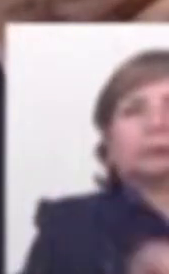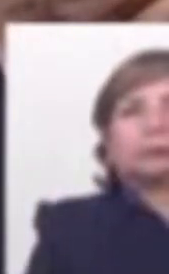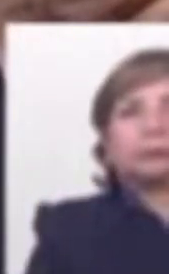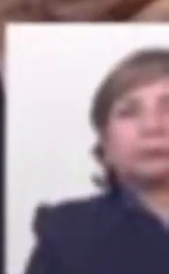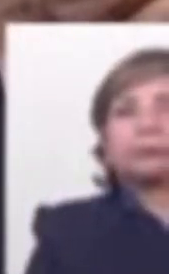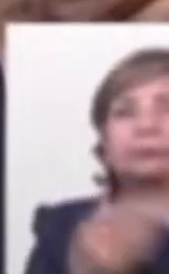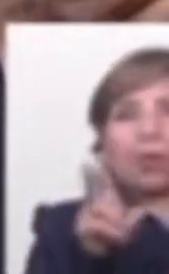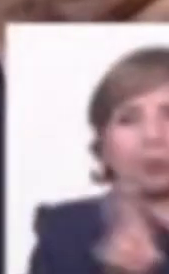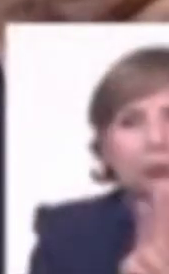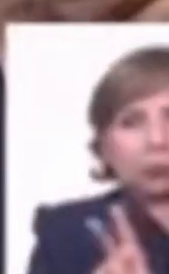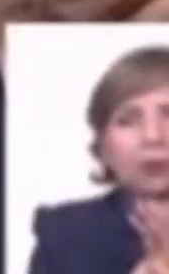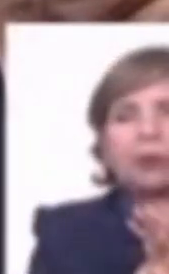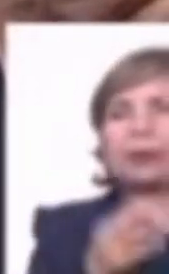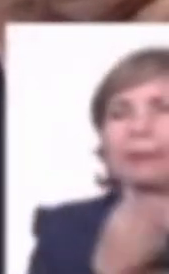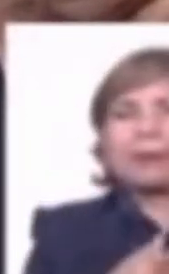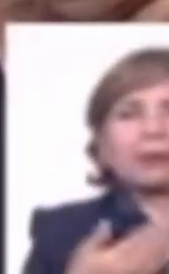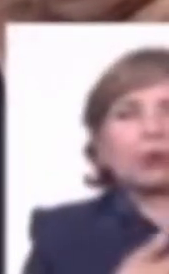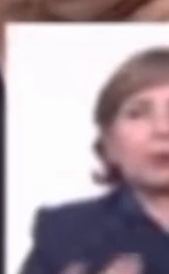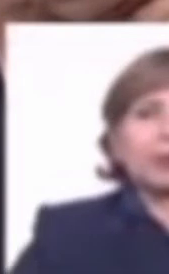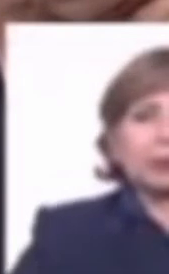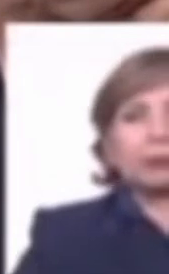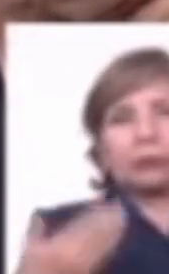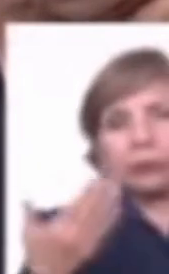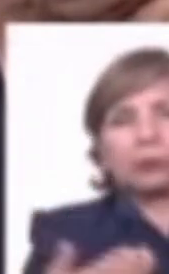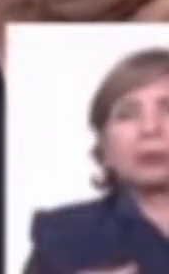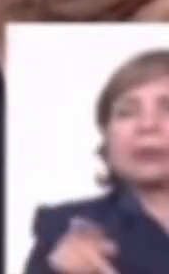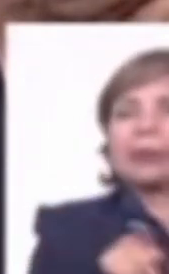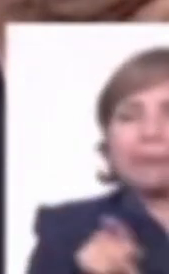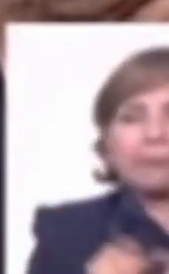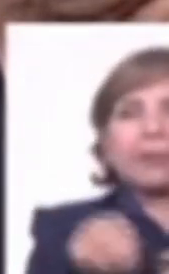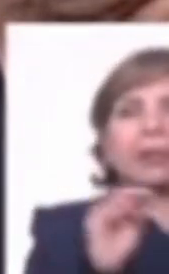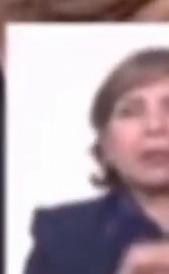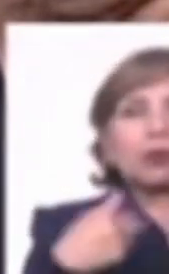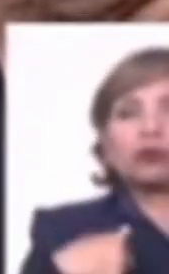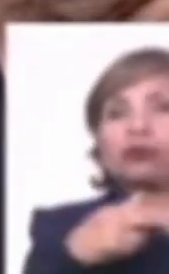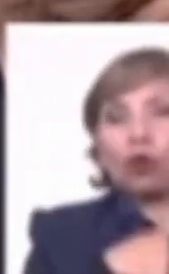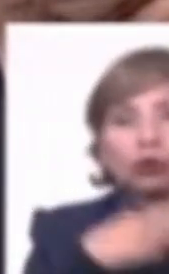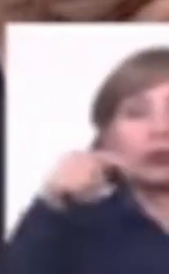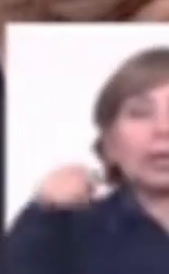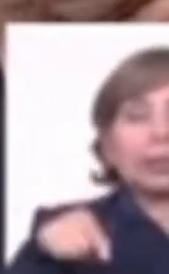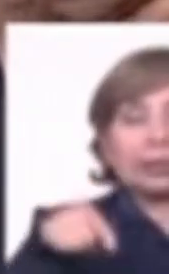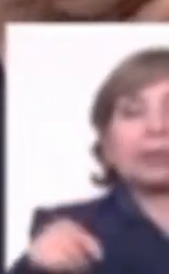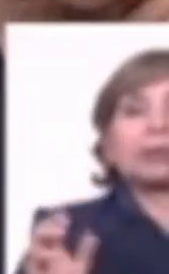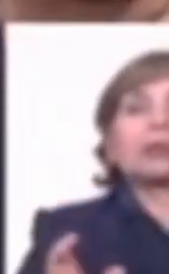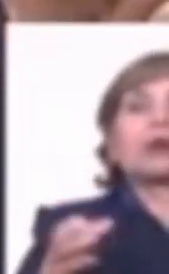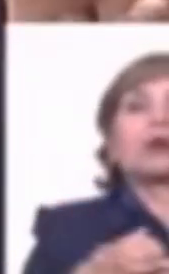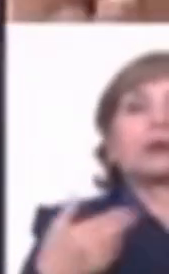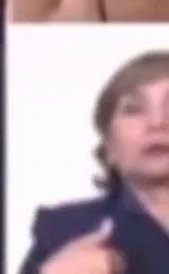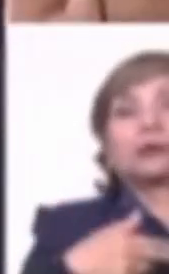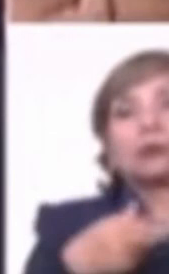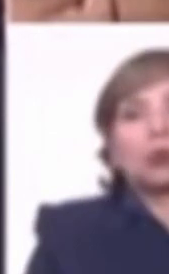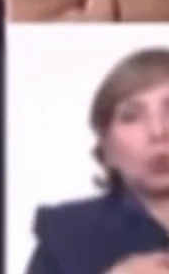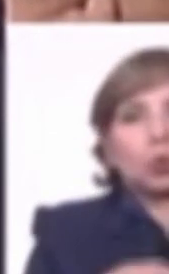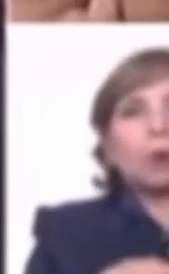hay voluntad de parte del gobierno de turno es más nosotros aquí desde el congreso estoy seguro